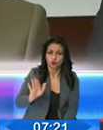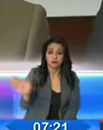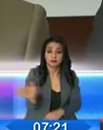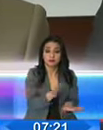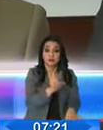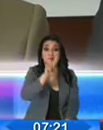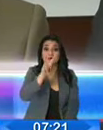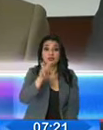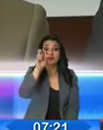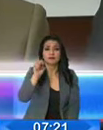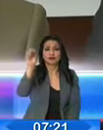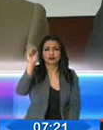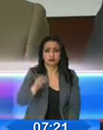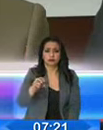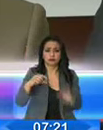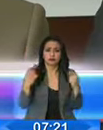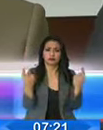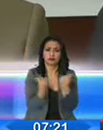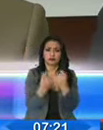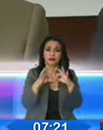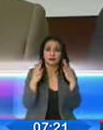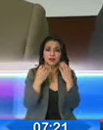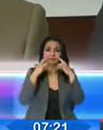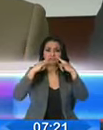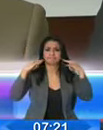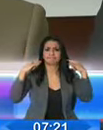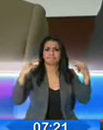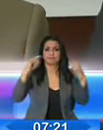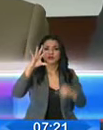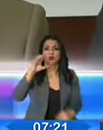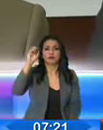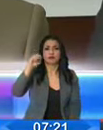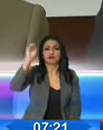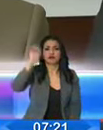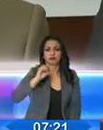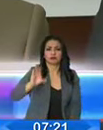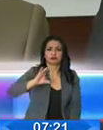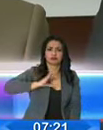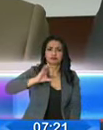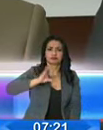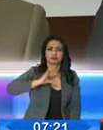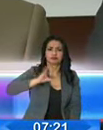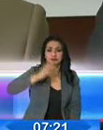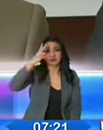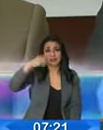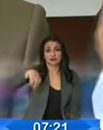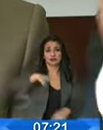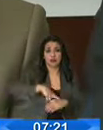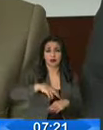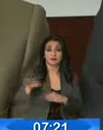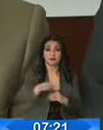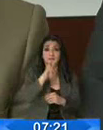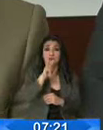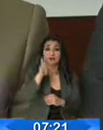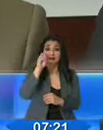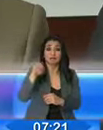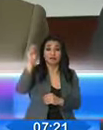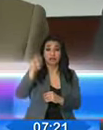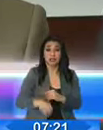20% más rico percibe el 50% de los ingresos nacionales. Y el 20% más